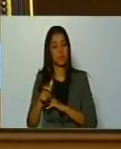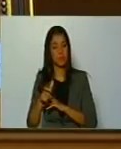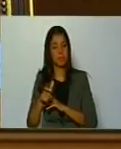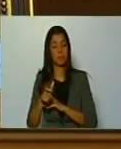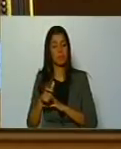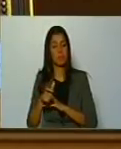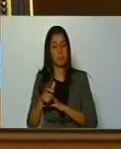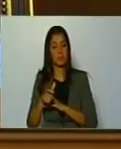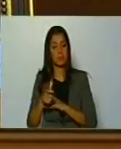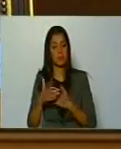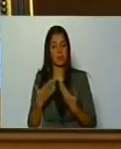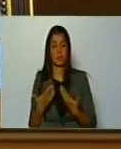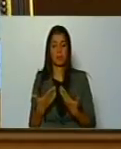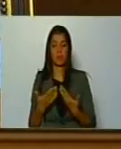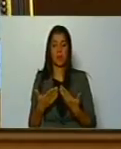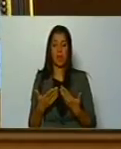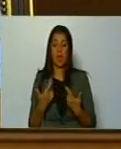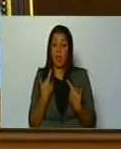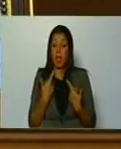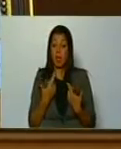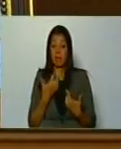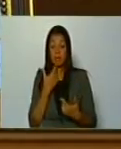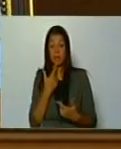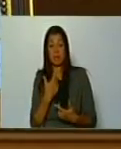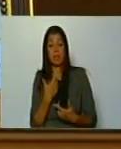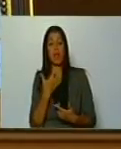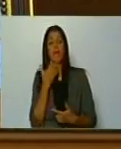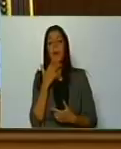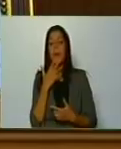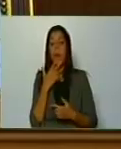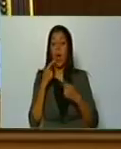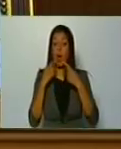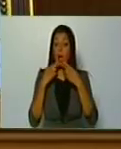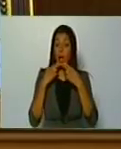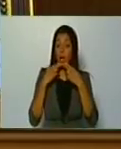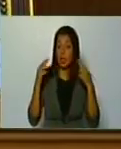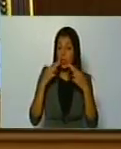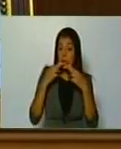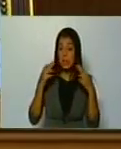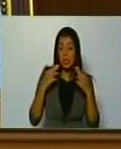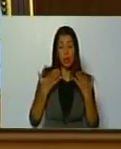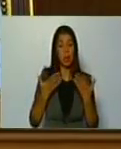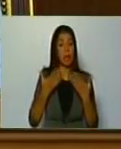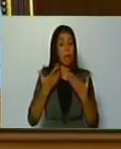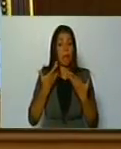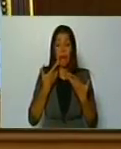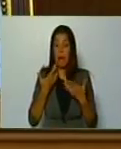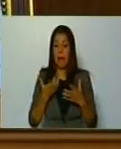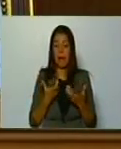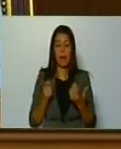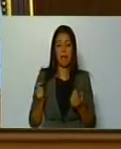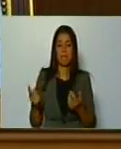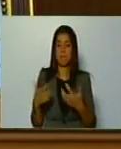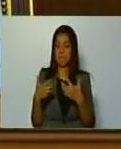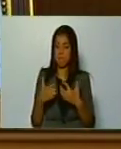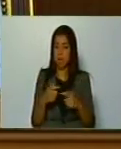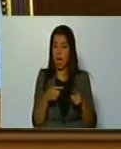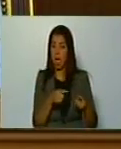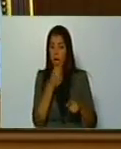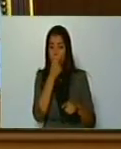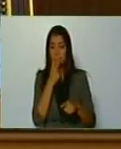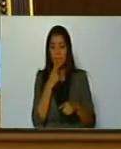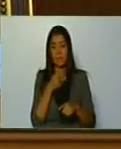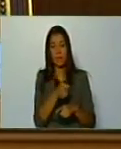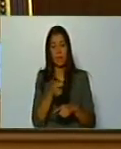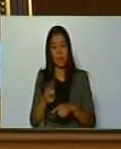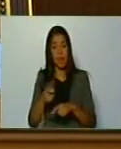Y no pueden decir que no conocían de los hechos de violencia causados por este dirigente y por otros